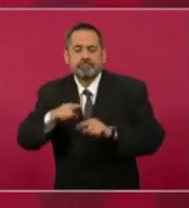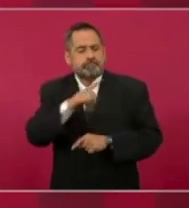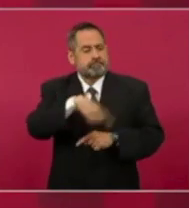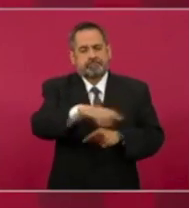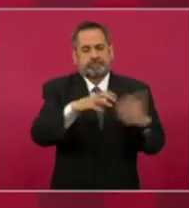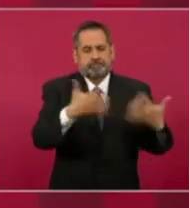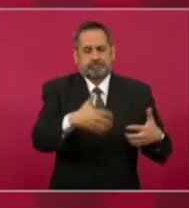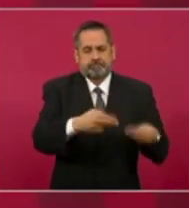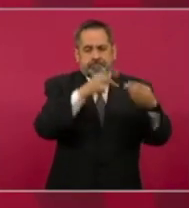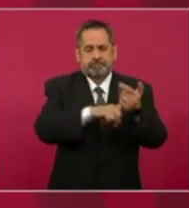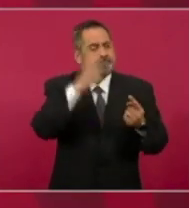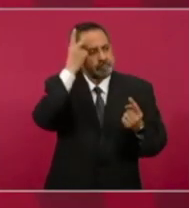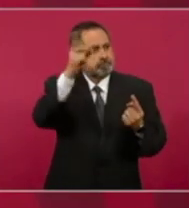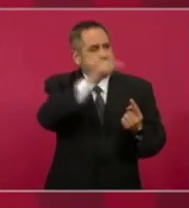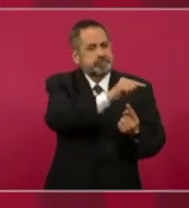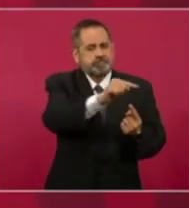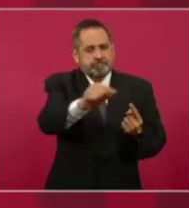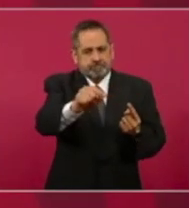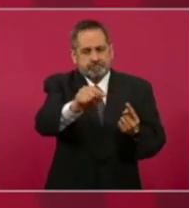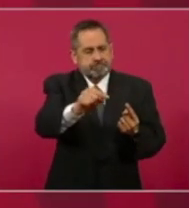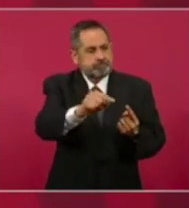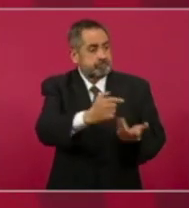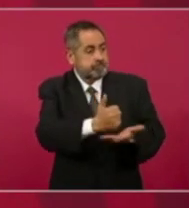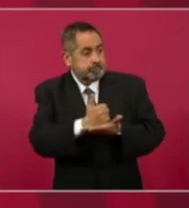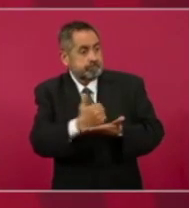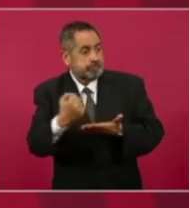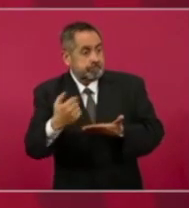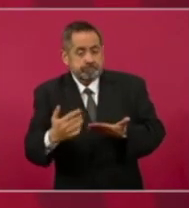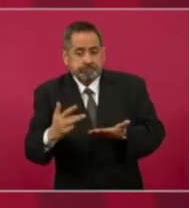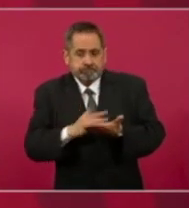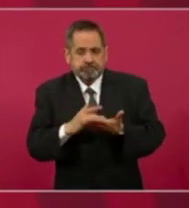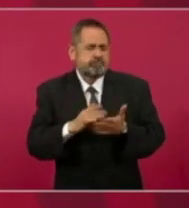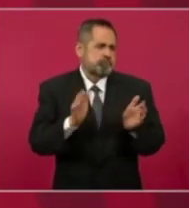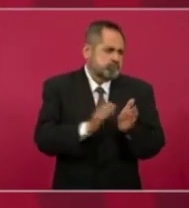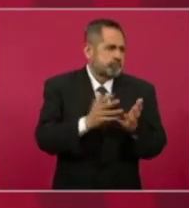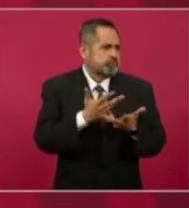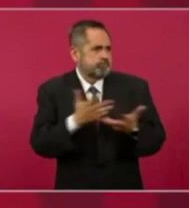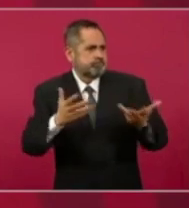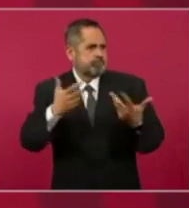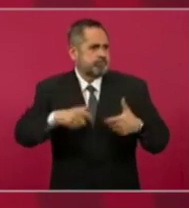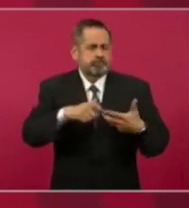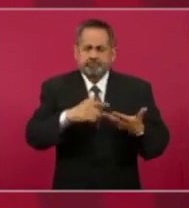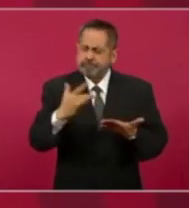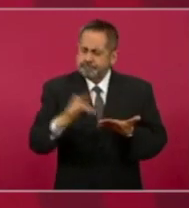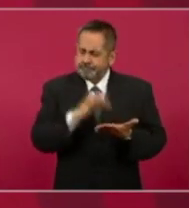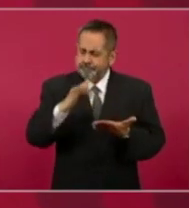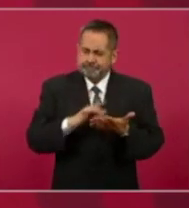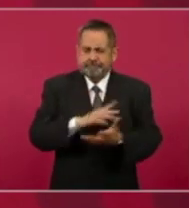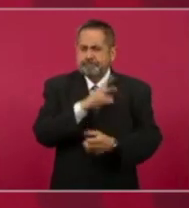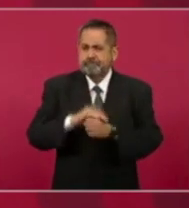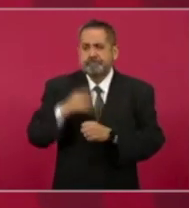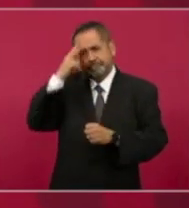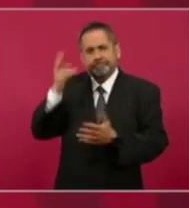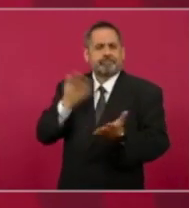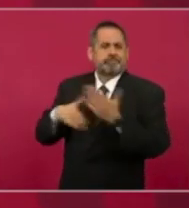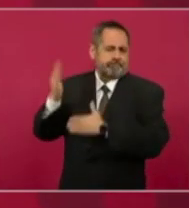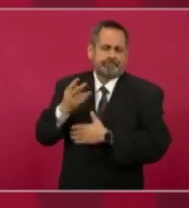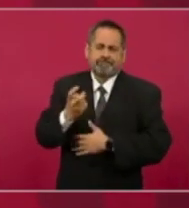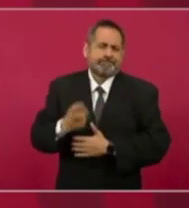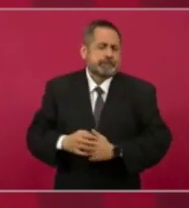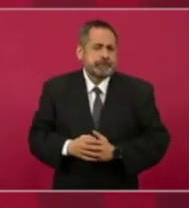participación de los empresarios, de los pequeños, de los medianos y de los grandes.